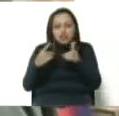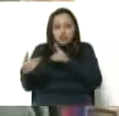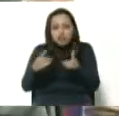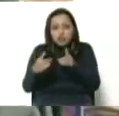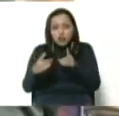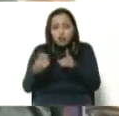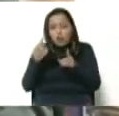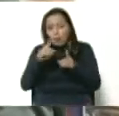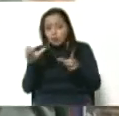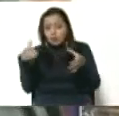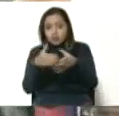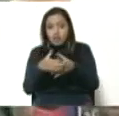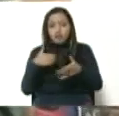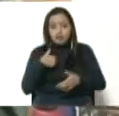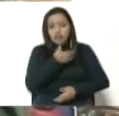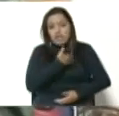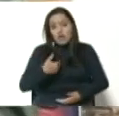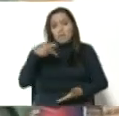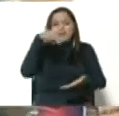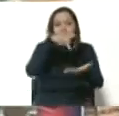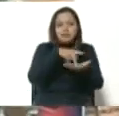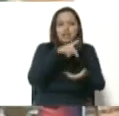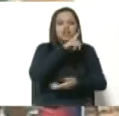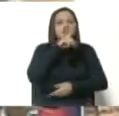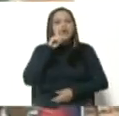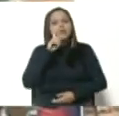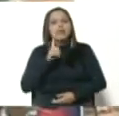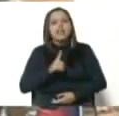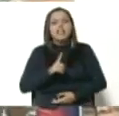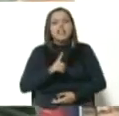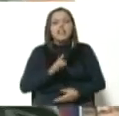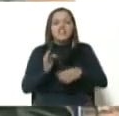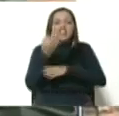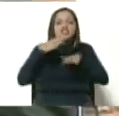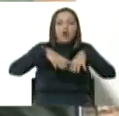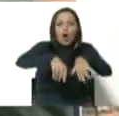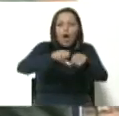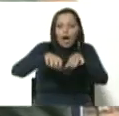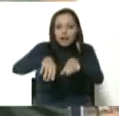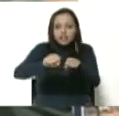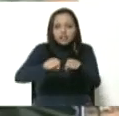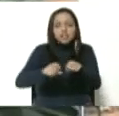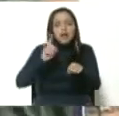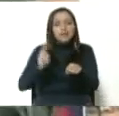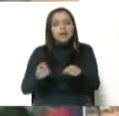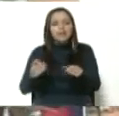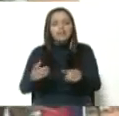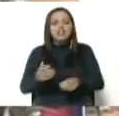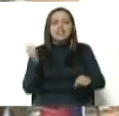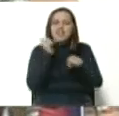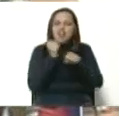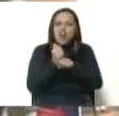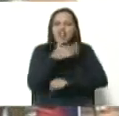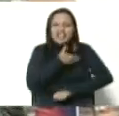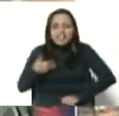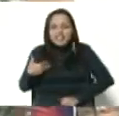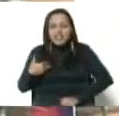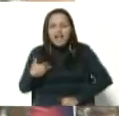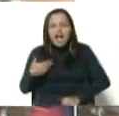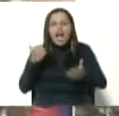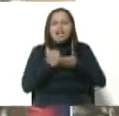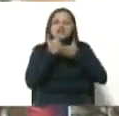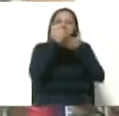subcomisión, yo quisiera participar en nombre de Fetrarina y un cuerpo de compañeros que tienen la intención de ayudar,